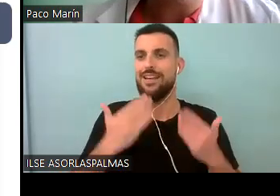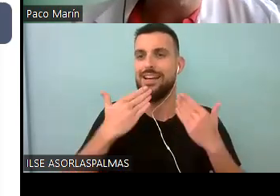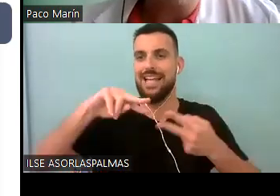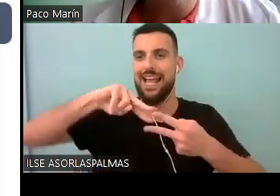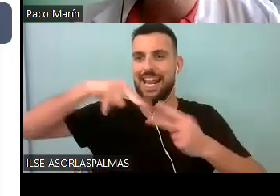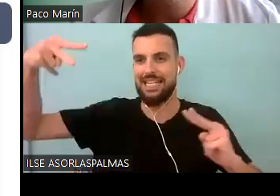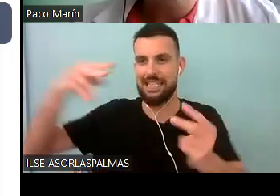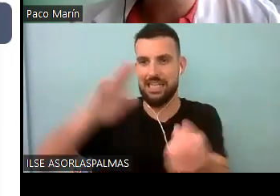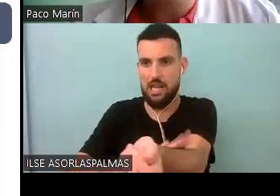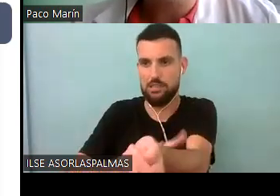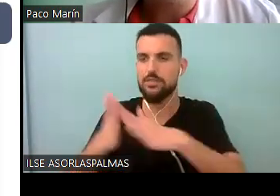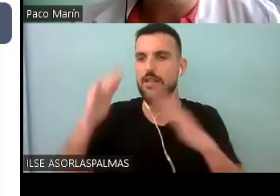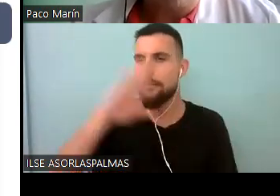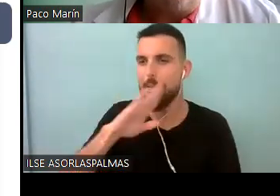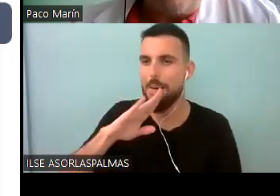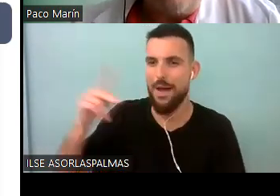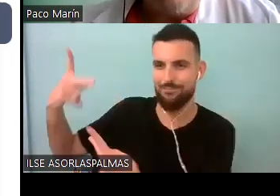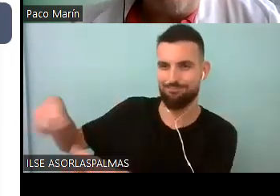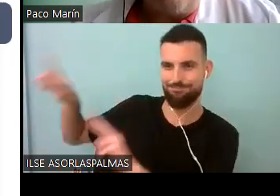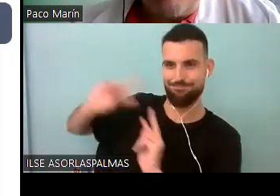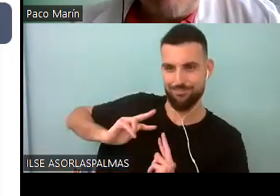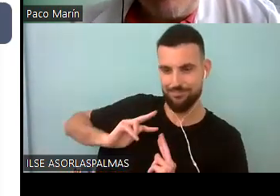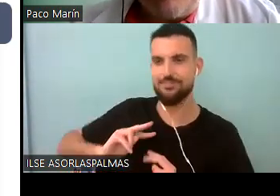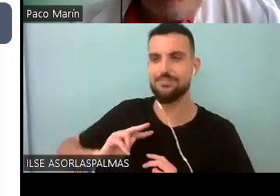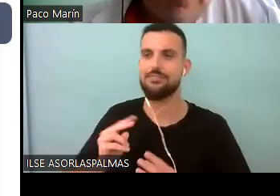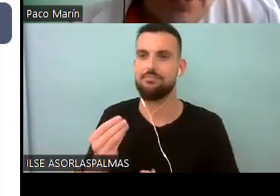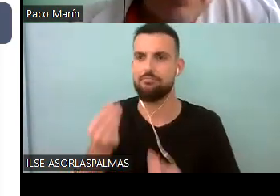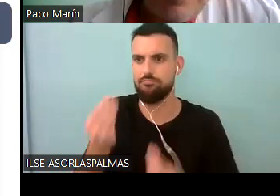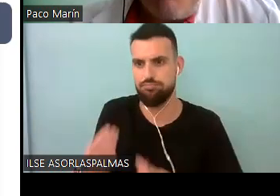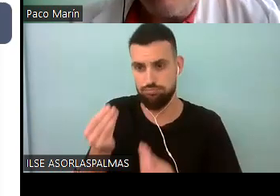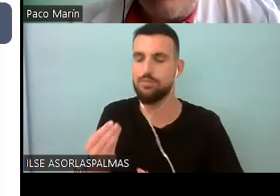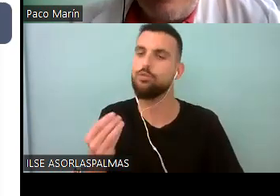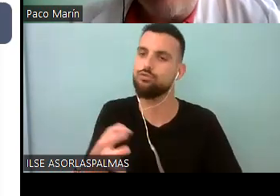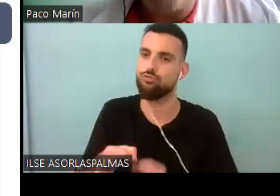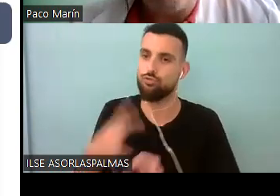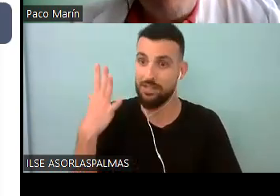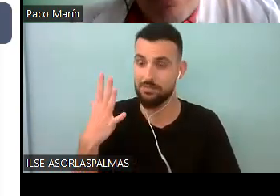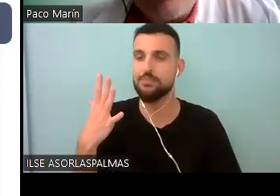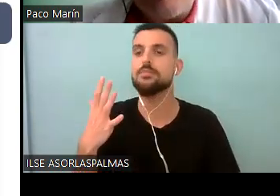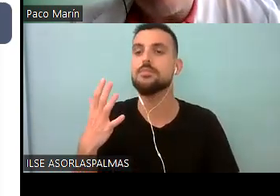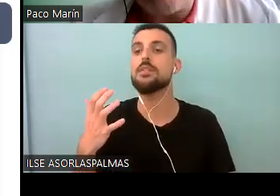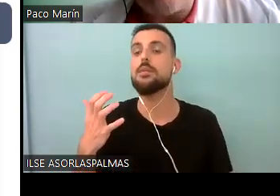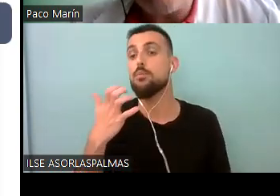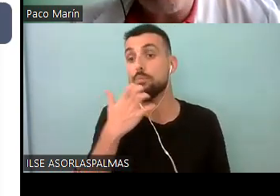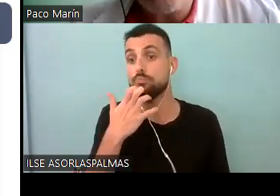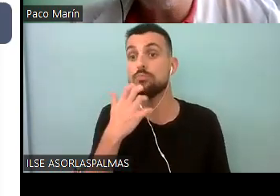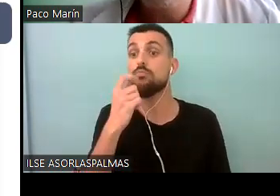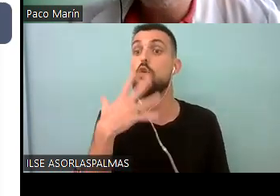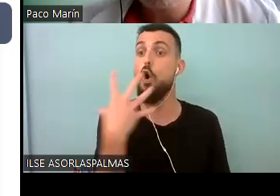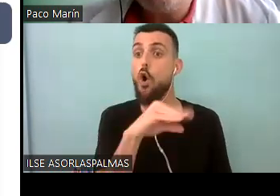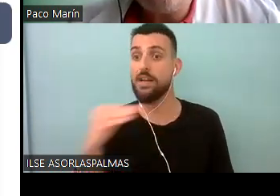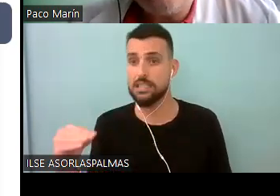de personas sin osteoporosis suelen aparecer mayoritariamente hijos con menor tendencia a la